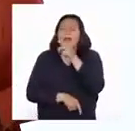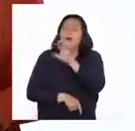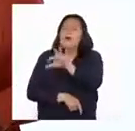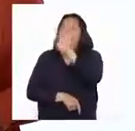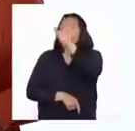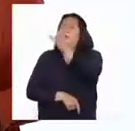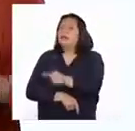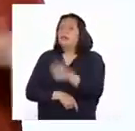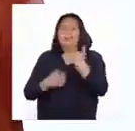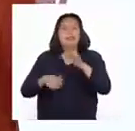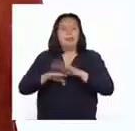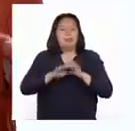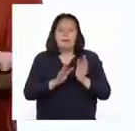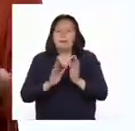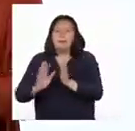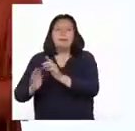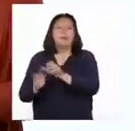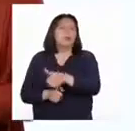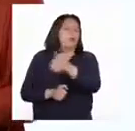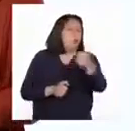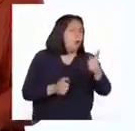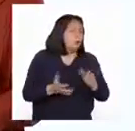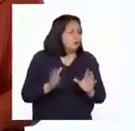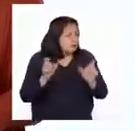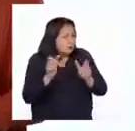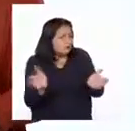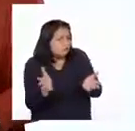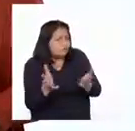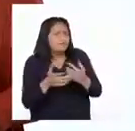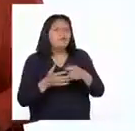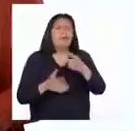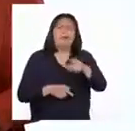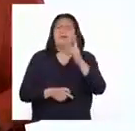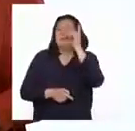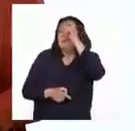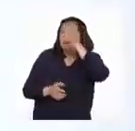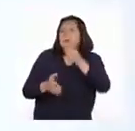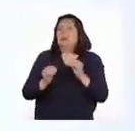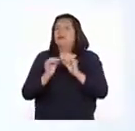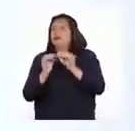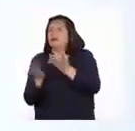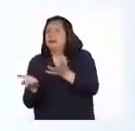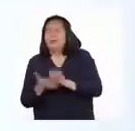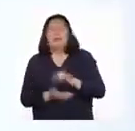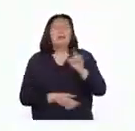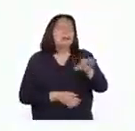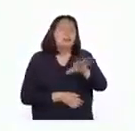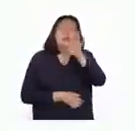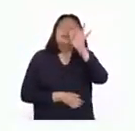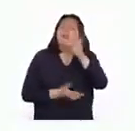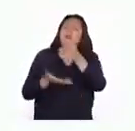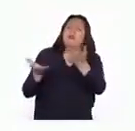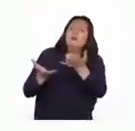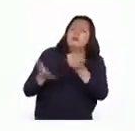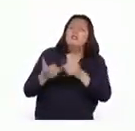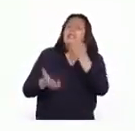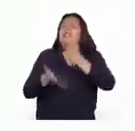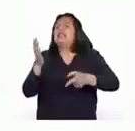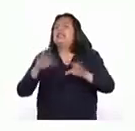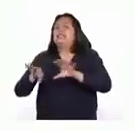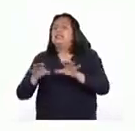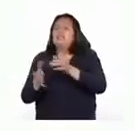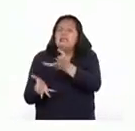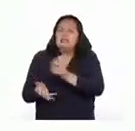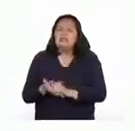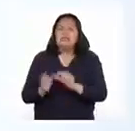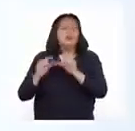persona que se haya organizado con otras personas para hacerle frente a una dificultad. Identifica también cuáles fueron las acciones que